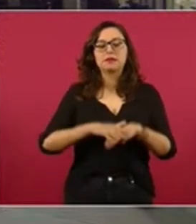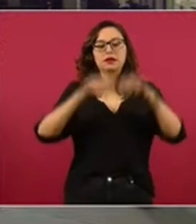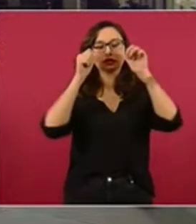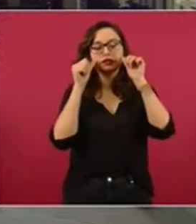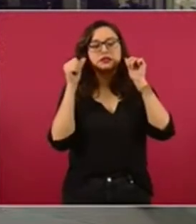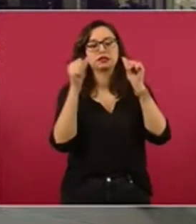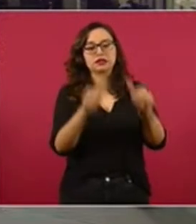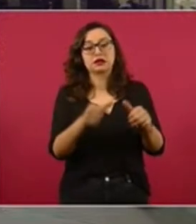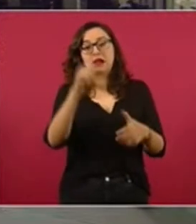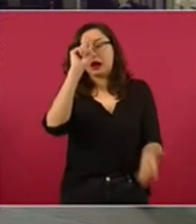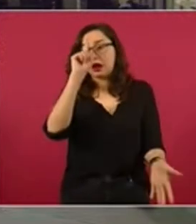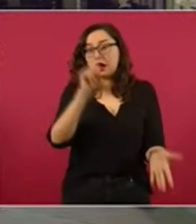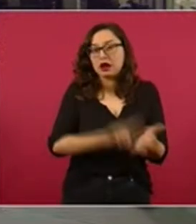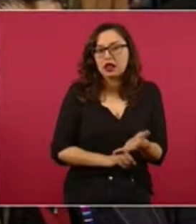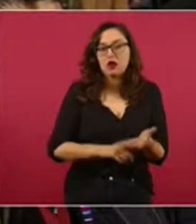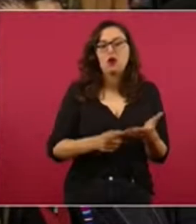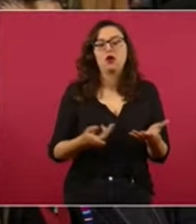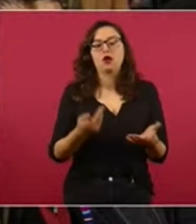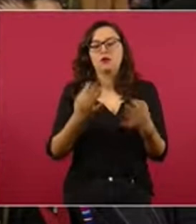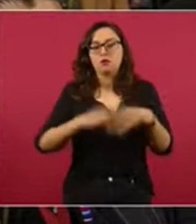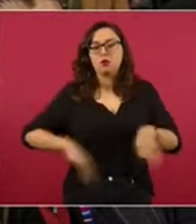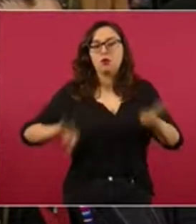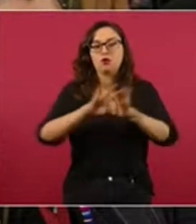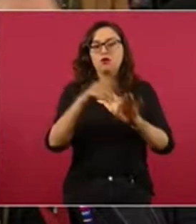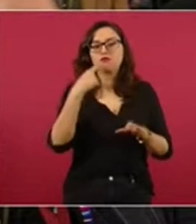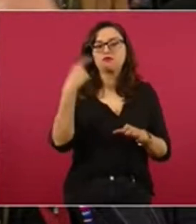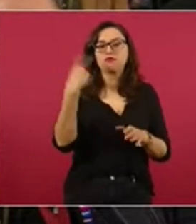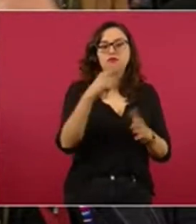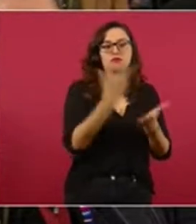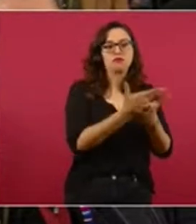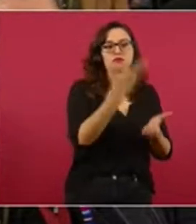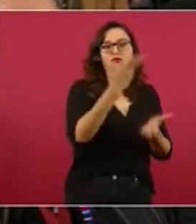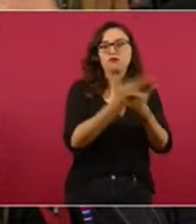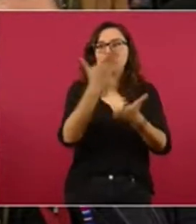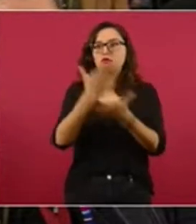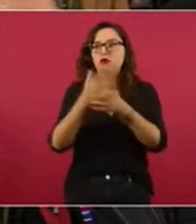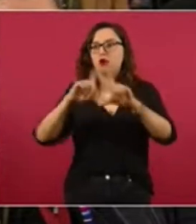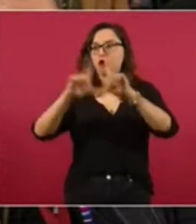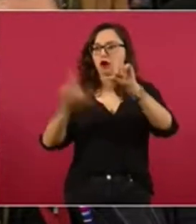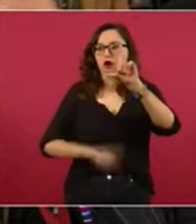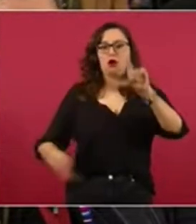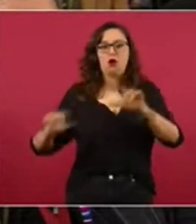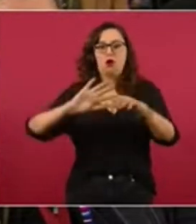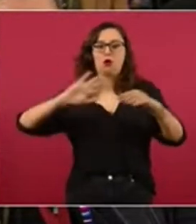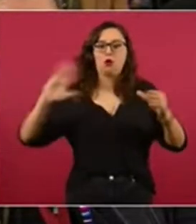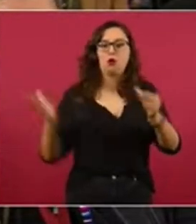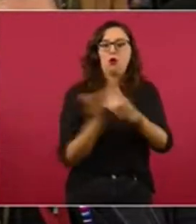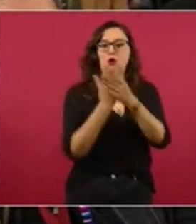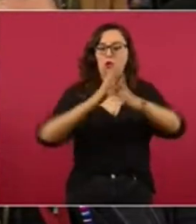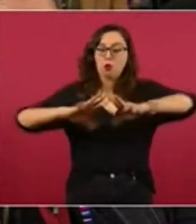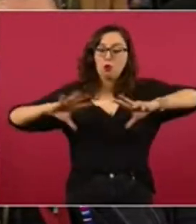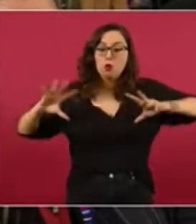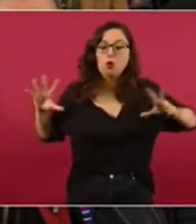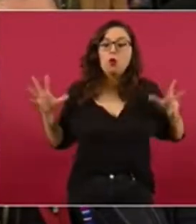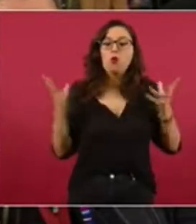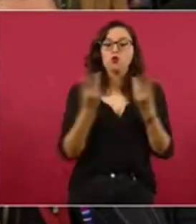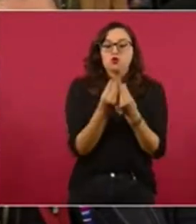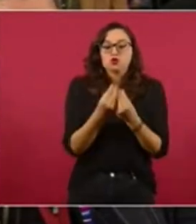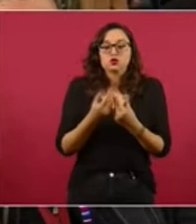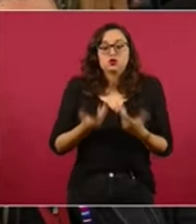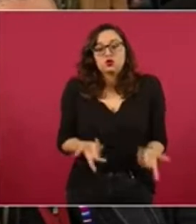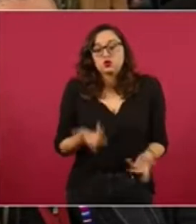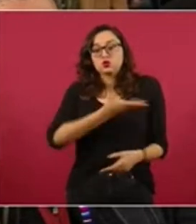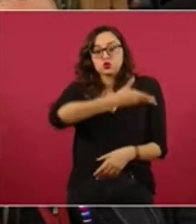que se juntaran todas las denuncias de las fiscalías en cada uno de los estados. No sé qué se vaya a hacer con esas denuncias